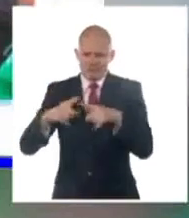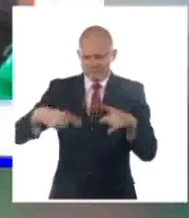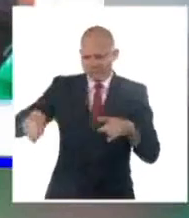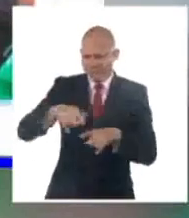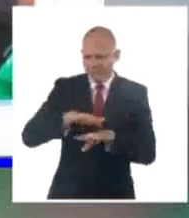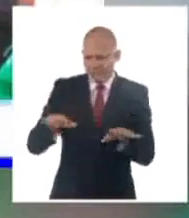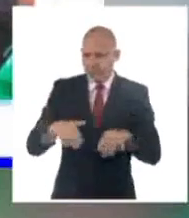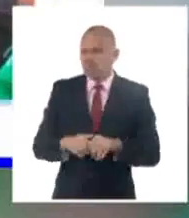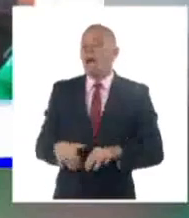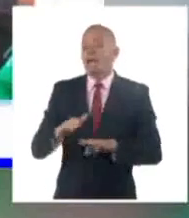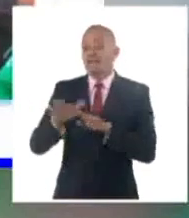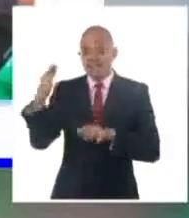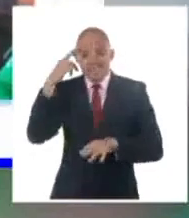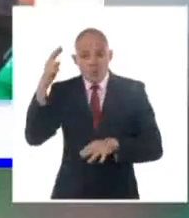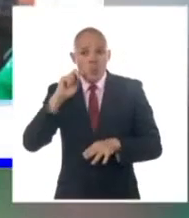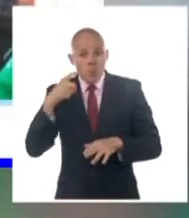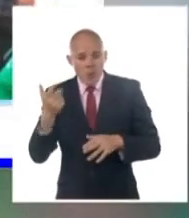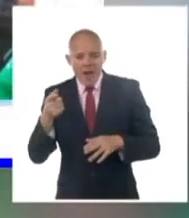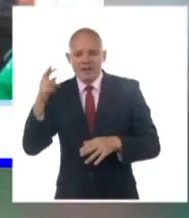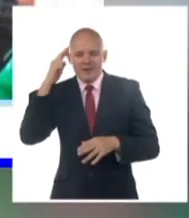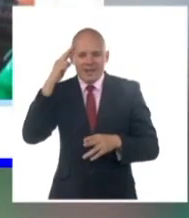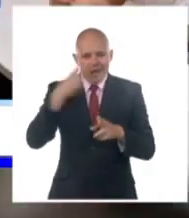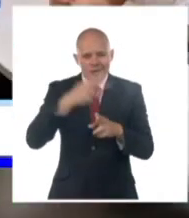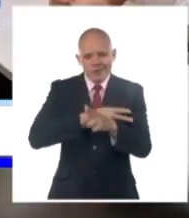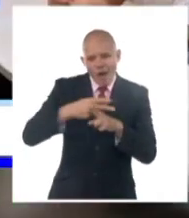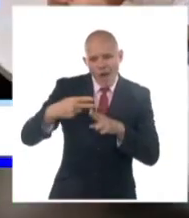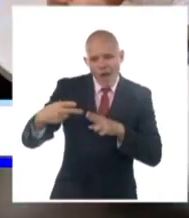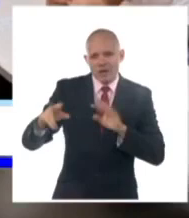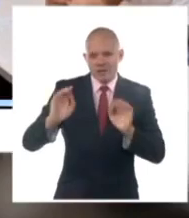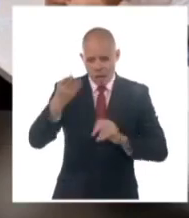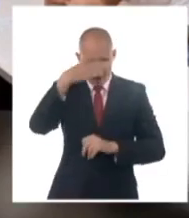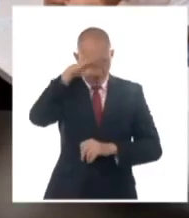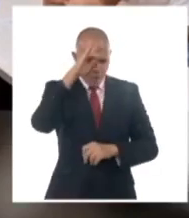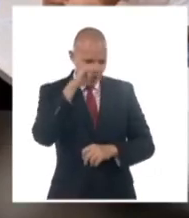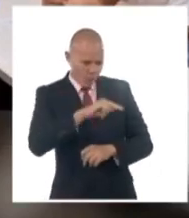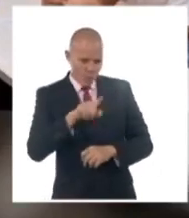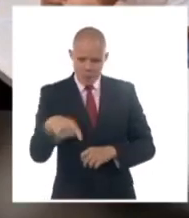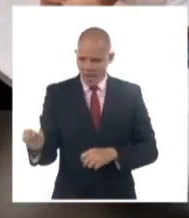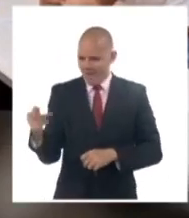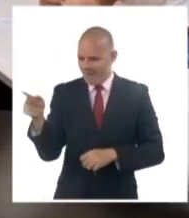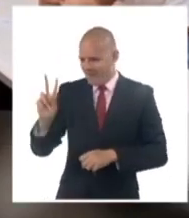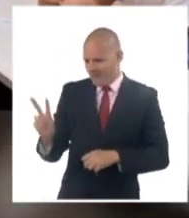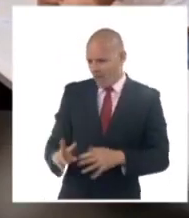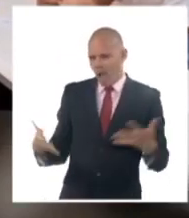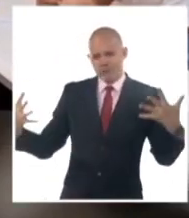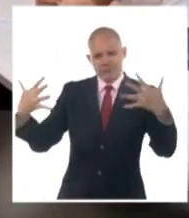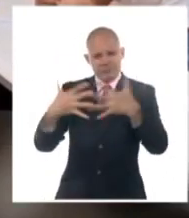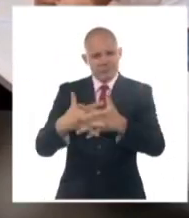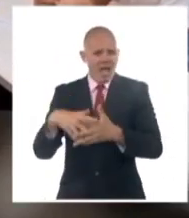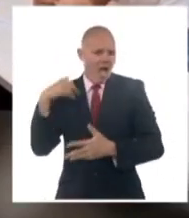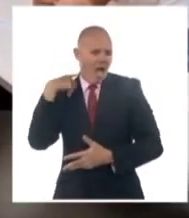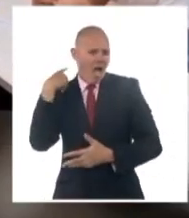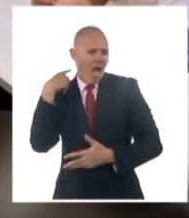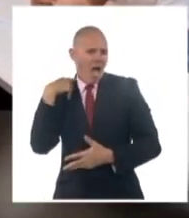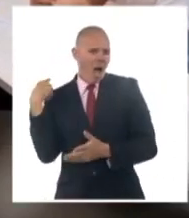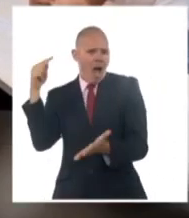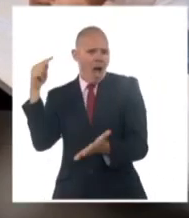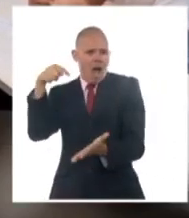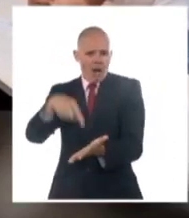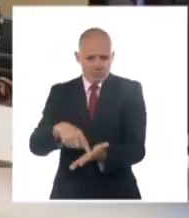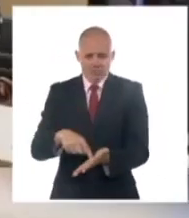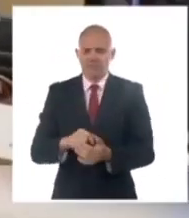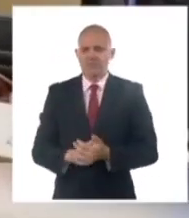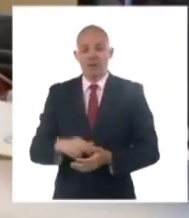los históricos lazos de amistad y hermandad que unen a ambas naciones y en especial la figura de Fidel. Durante su estancia en